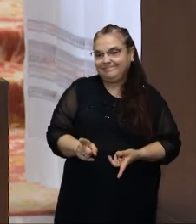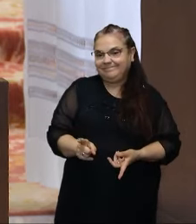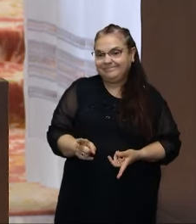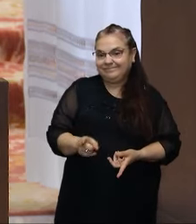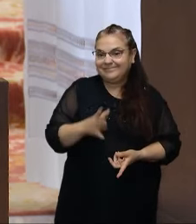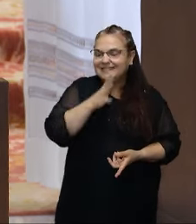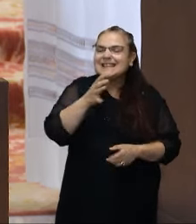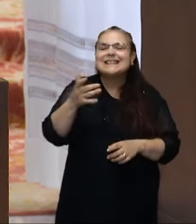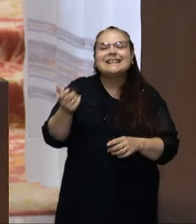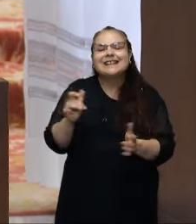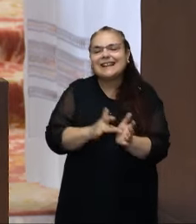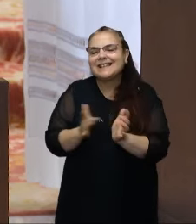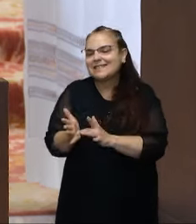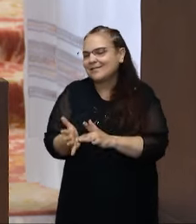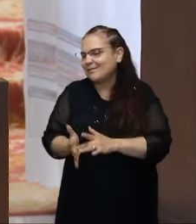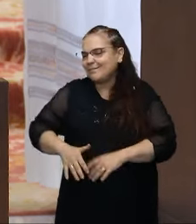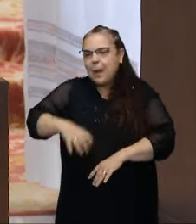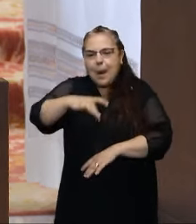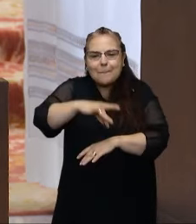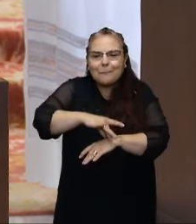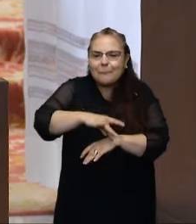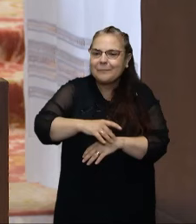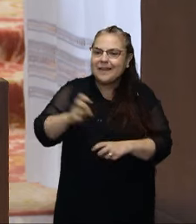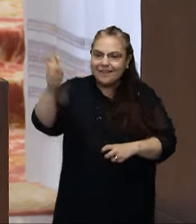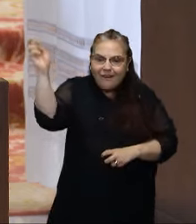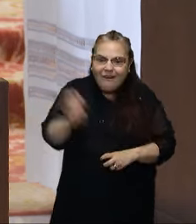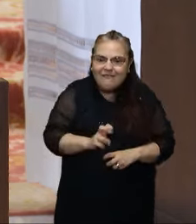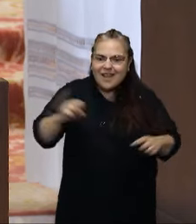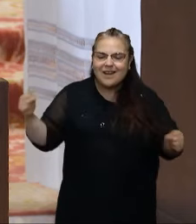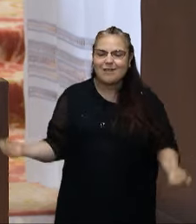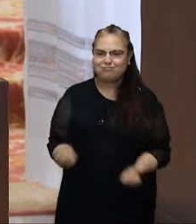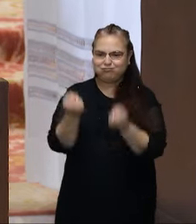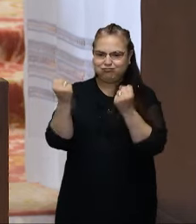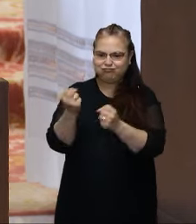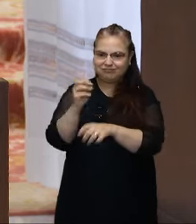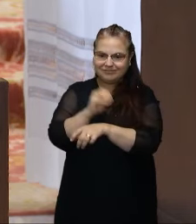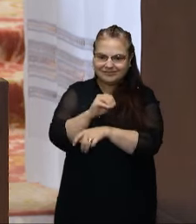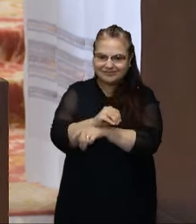que ha venido a curar y sanar. Son, por lo tanto, los pecadores.